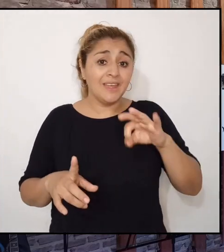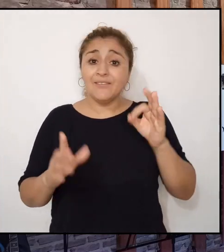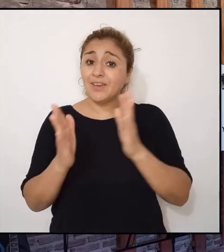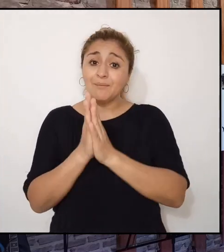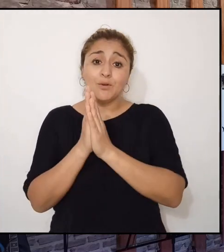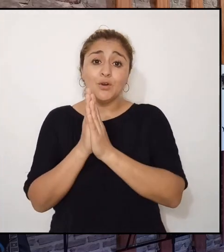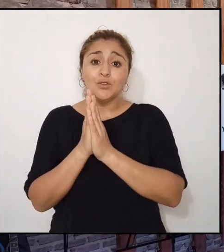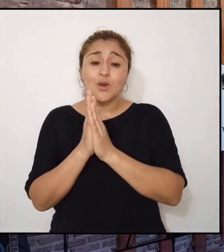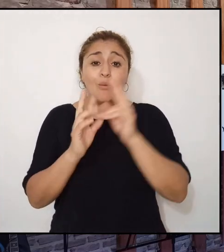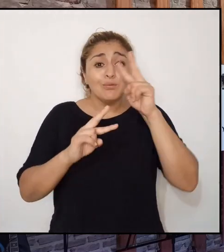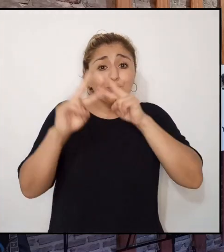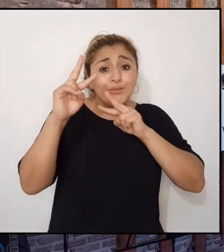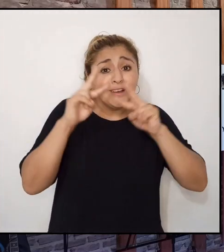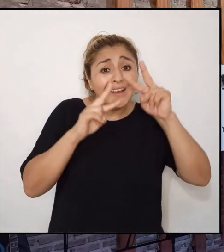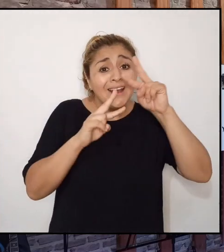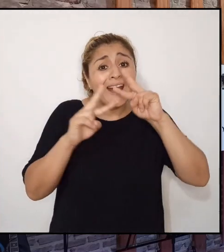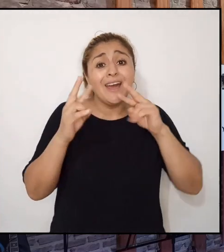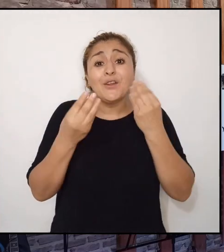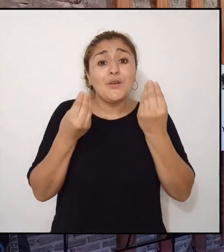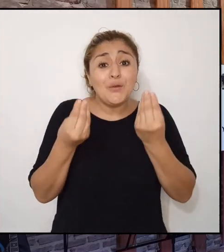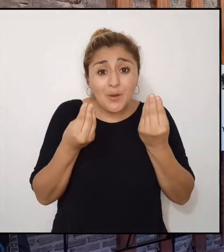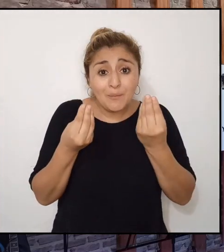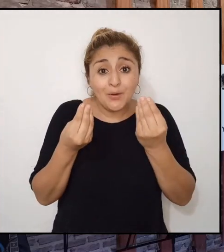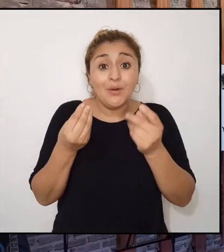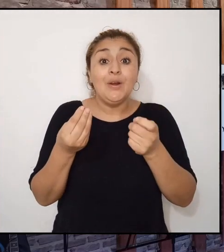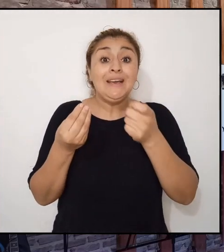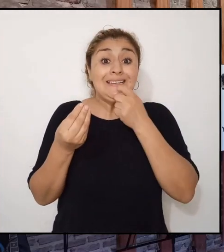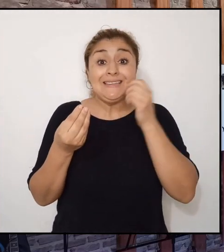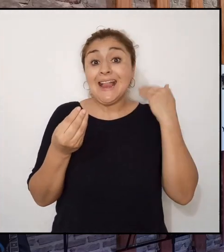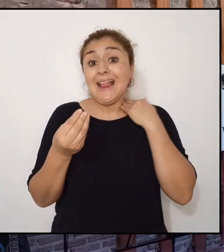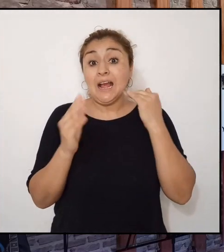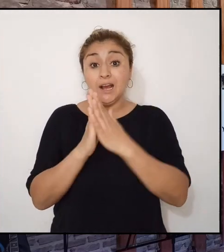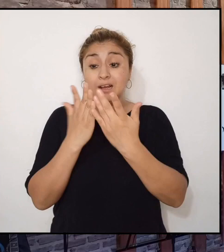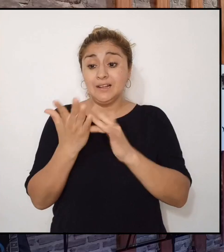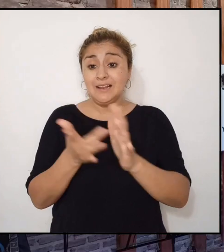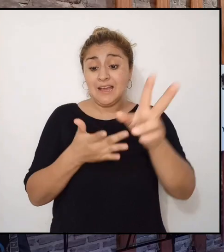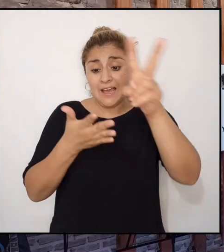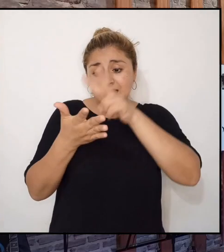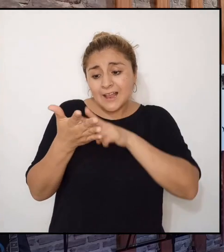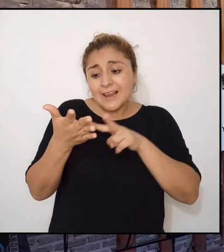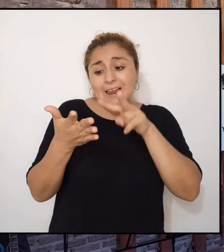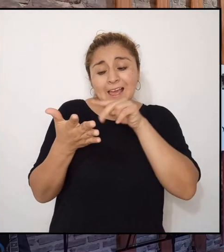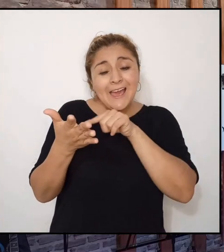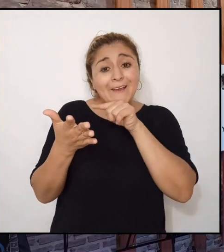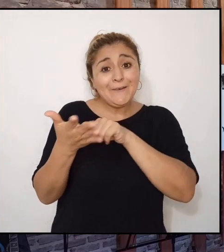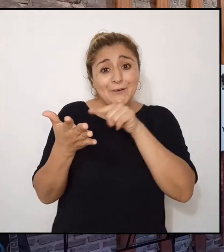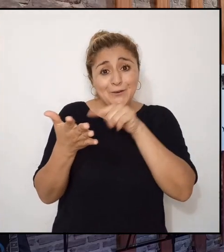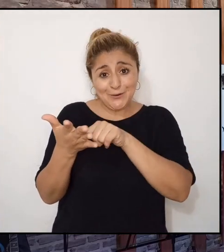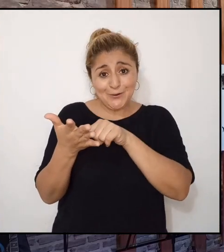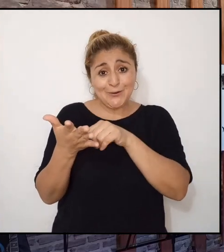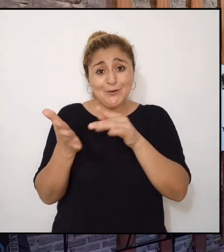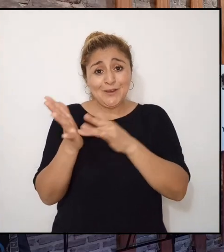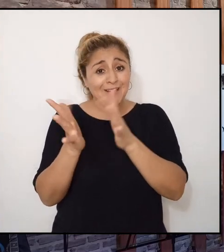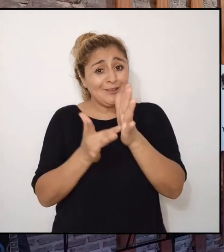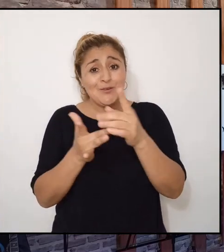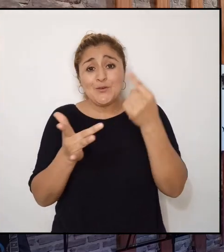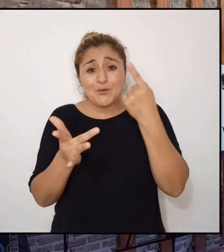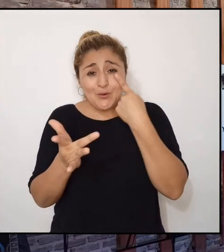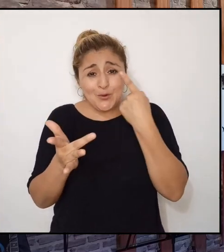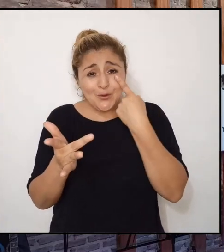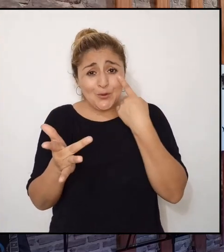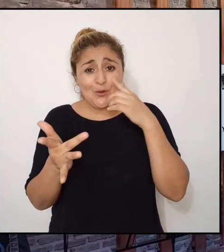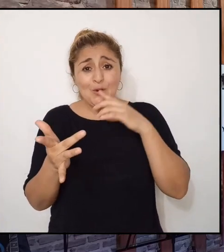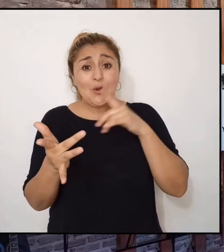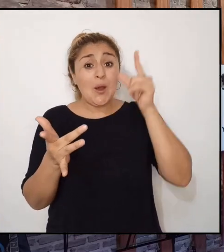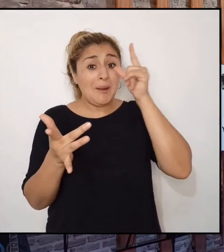vamos a conocer a nuestro Padre, pero vamos a conocer todos sus atributos. ¿Y cuáles son los atributos de Dios? Vamos a conocer de